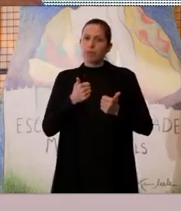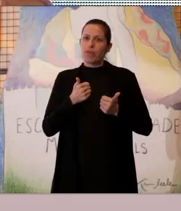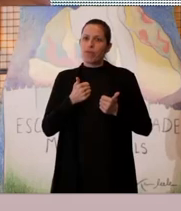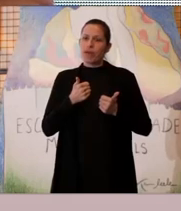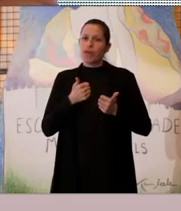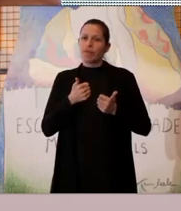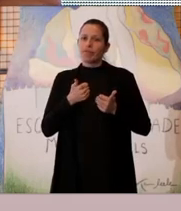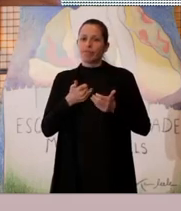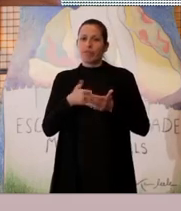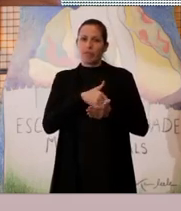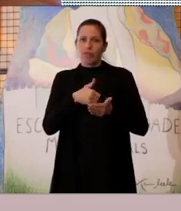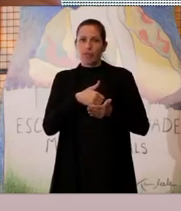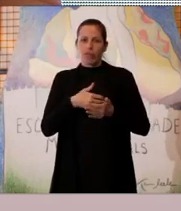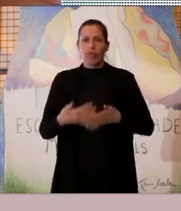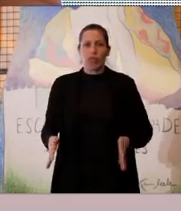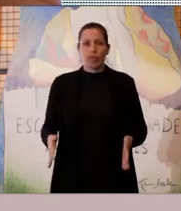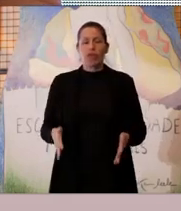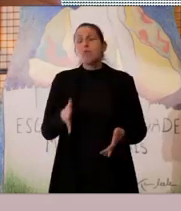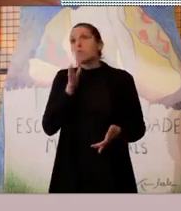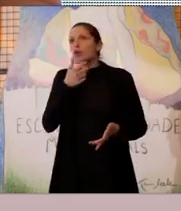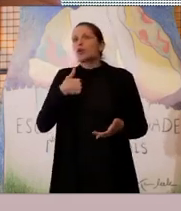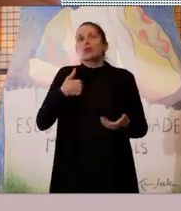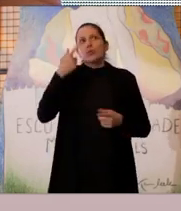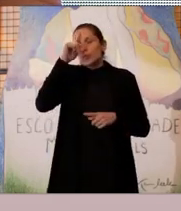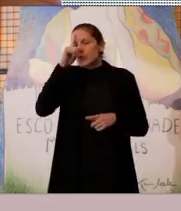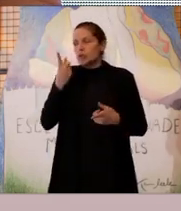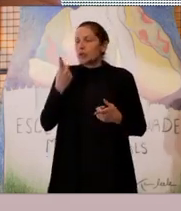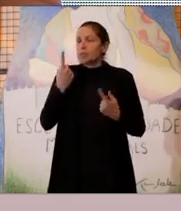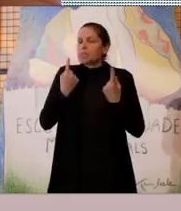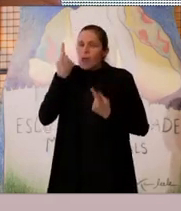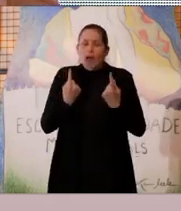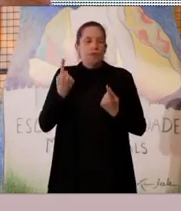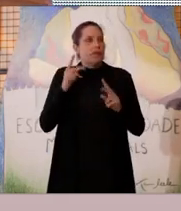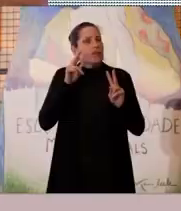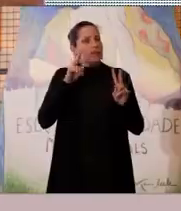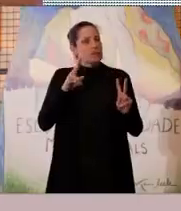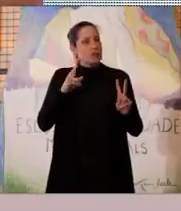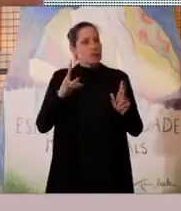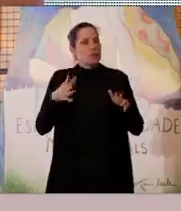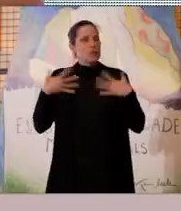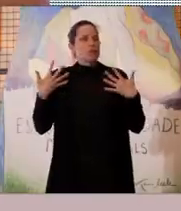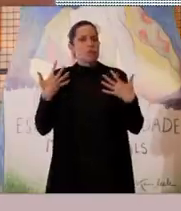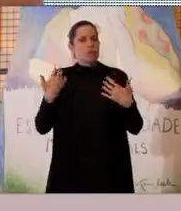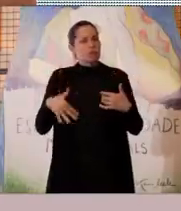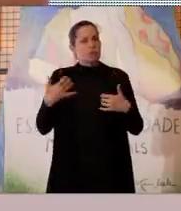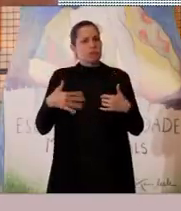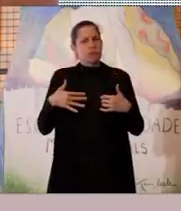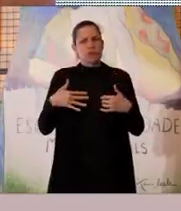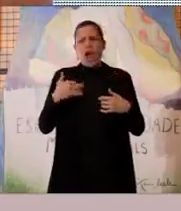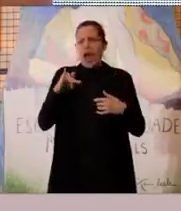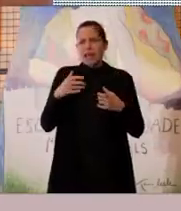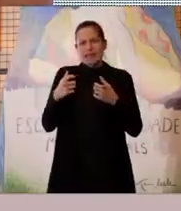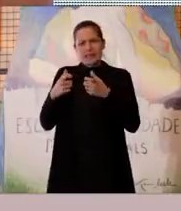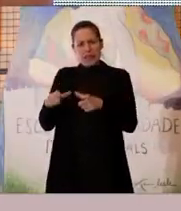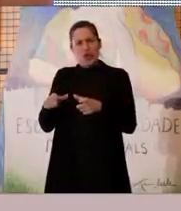asisto a veces un poco atónita a cómo sectores que se auto